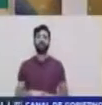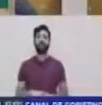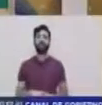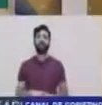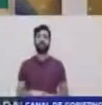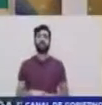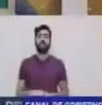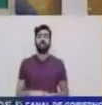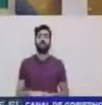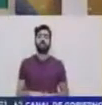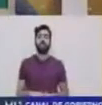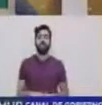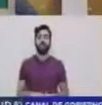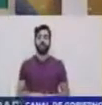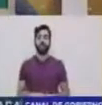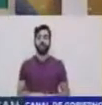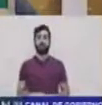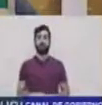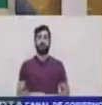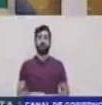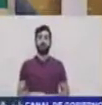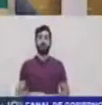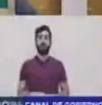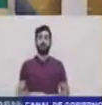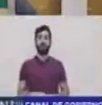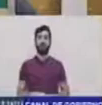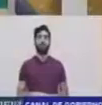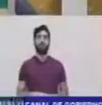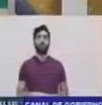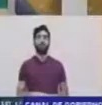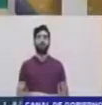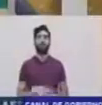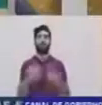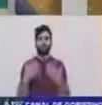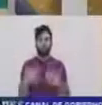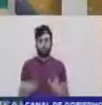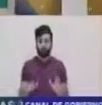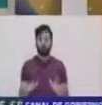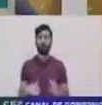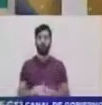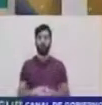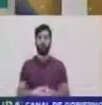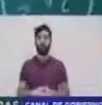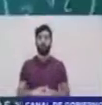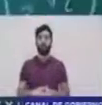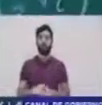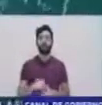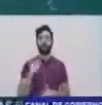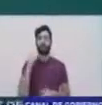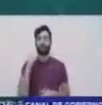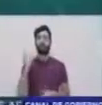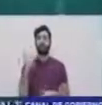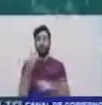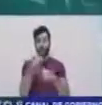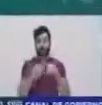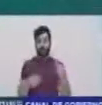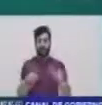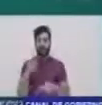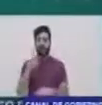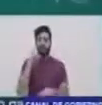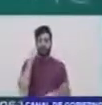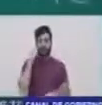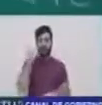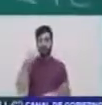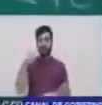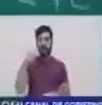este lado del cuadrado corresponde al diámetro del círculo. La mitad del diámetro es el